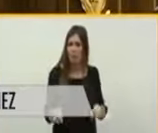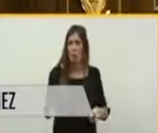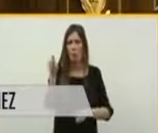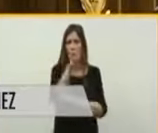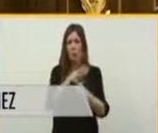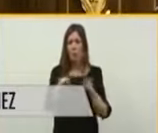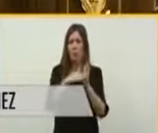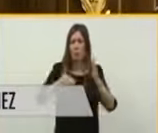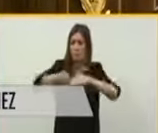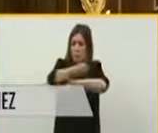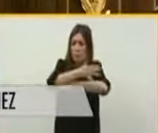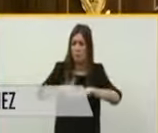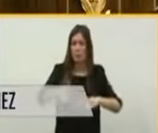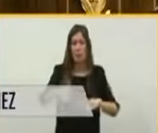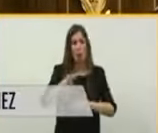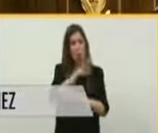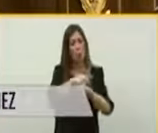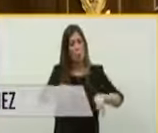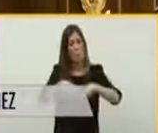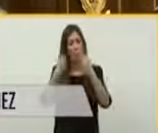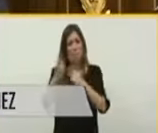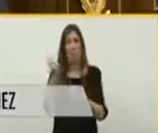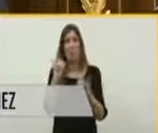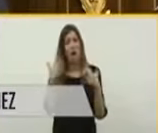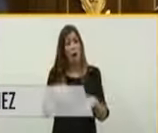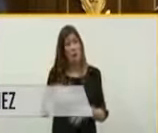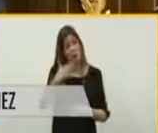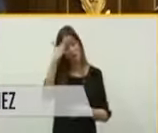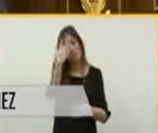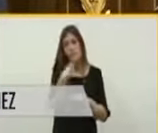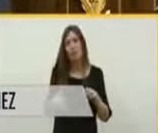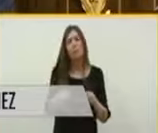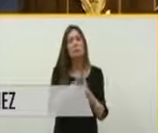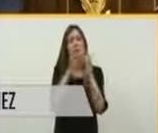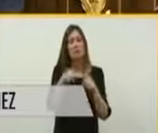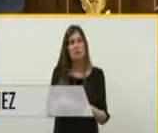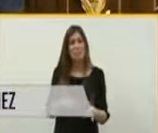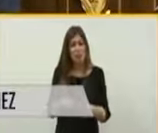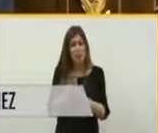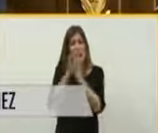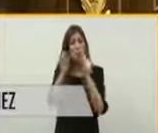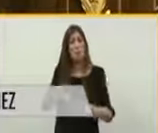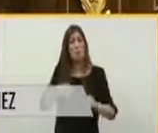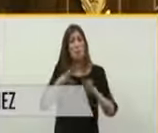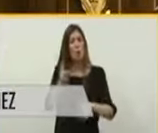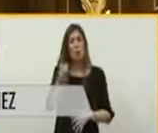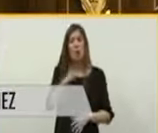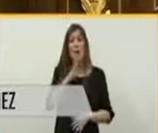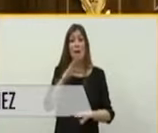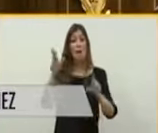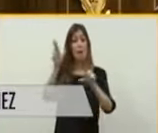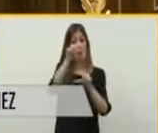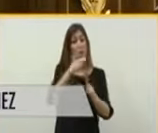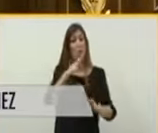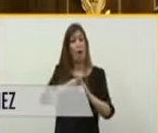y no de la ruptura de ninguna unidad. Y el acuerdo no es rendición. El abrazo resume el espíritu de la transición que